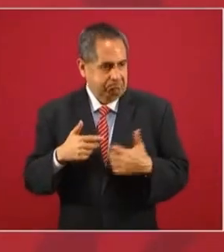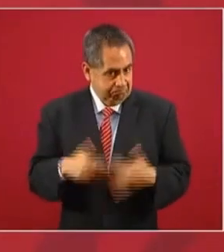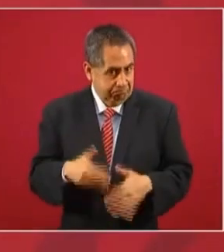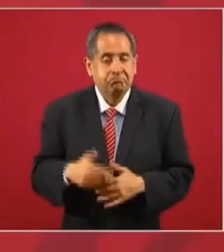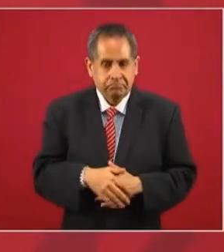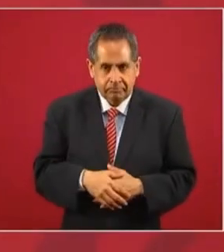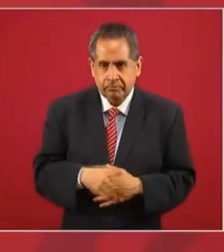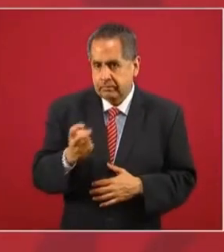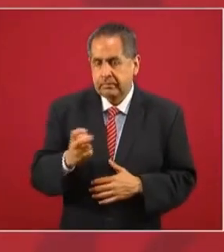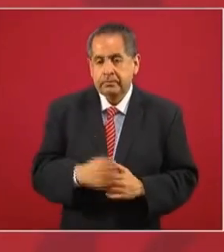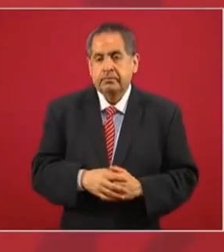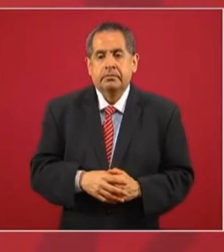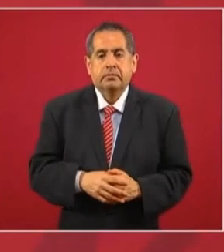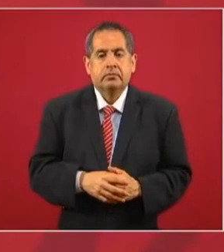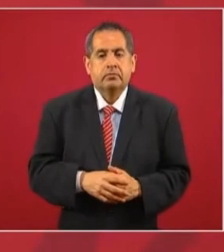y es